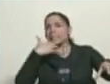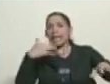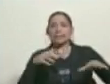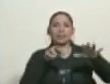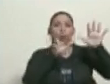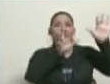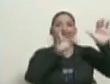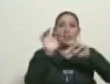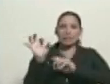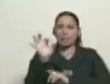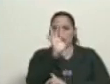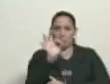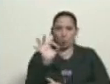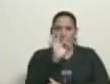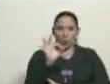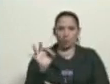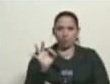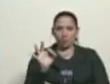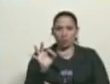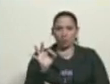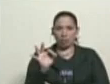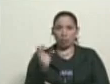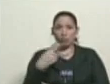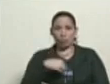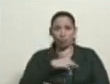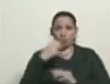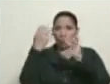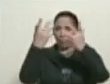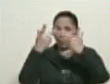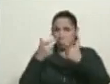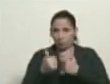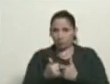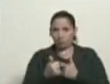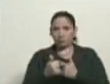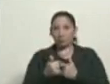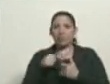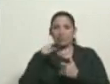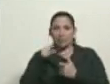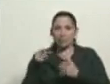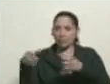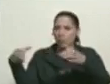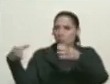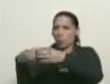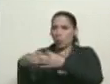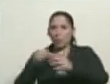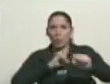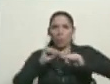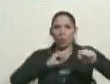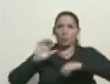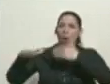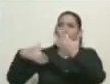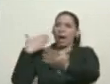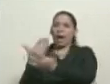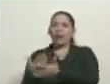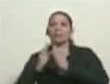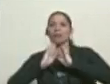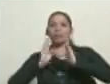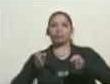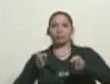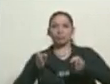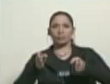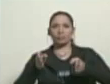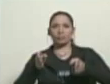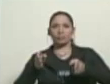80% que hemos contabilizado de ese grupo que se movió a ese distribuidor,